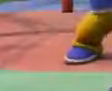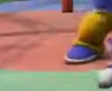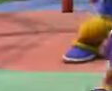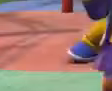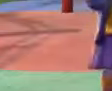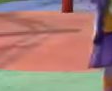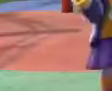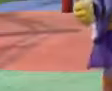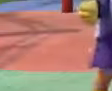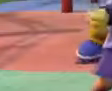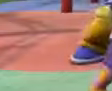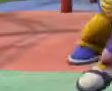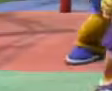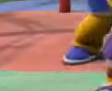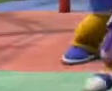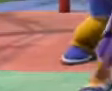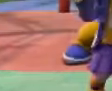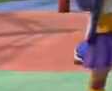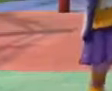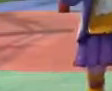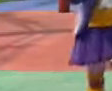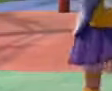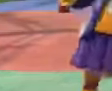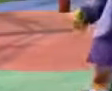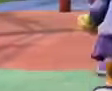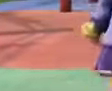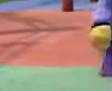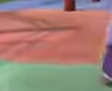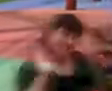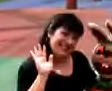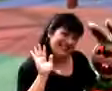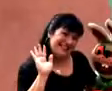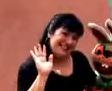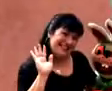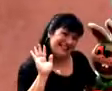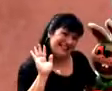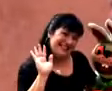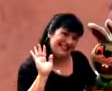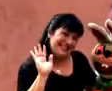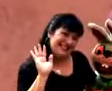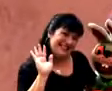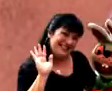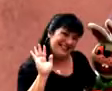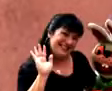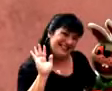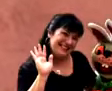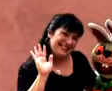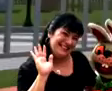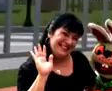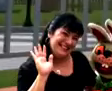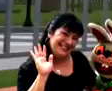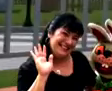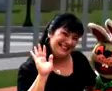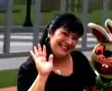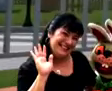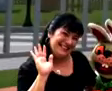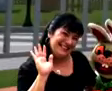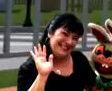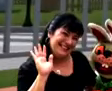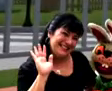¿Dónde están? ¡Ya los encontré! ¡Estamos juntos! ¡Sí! A